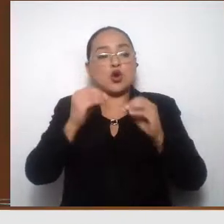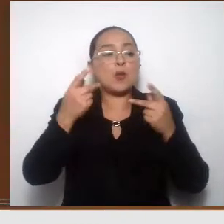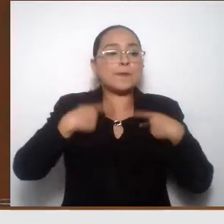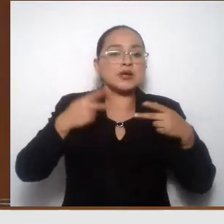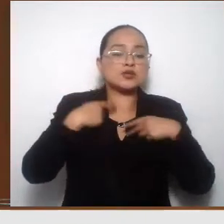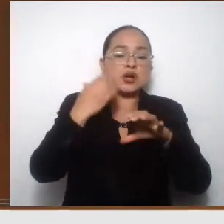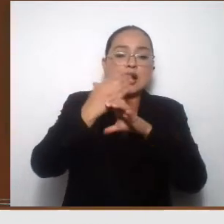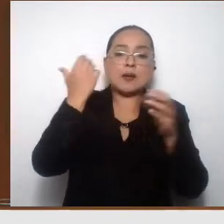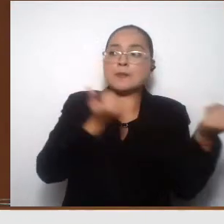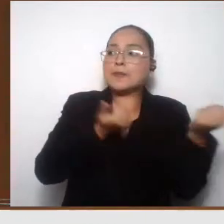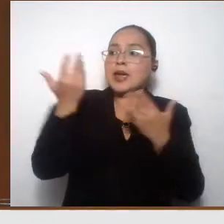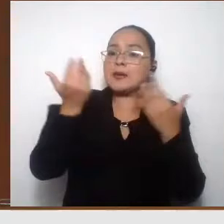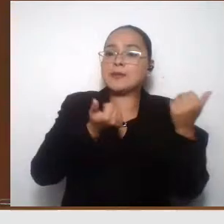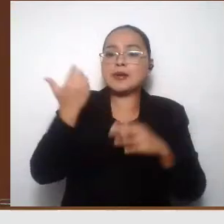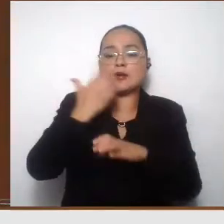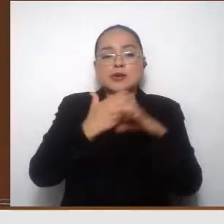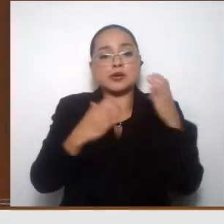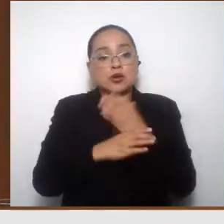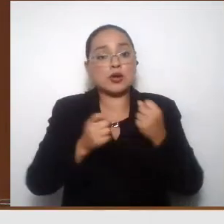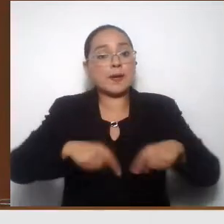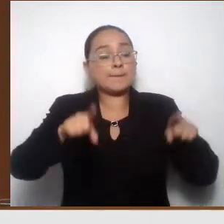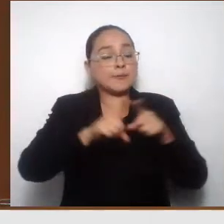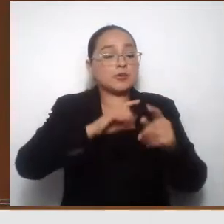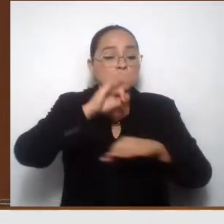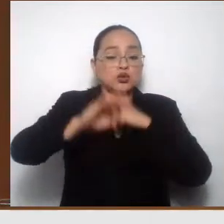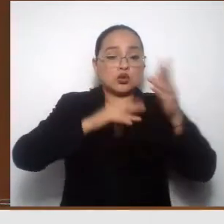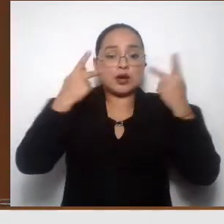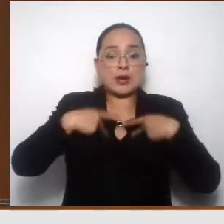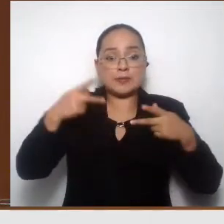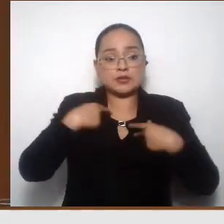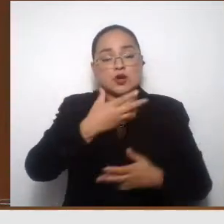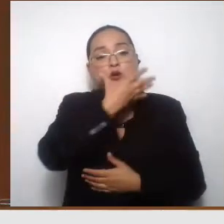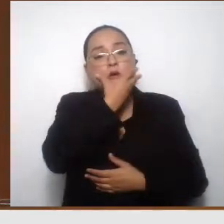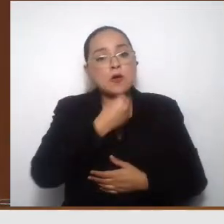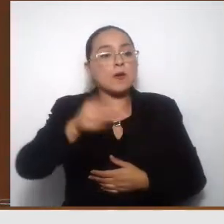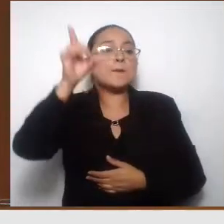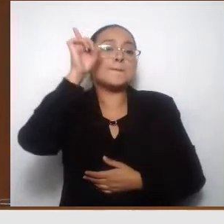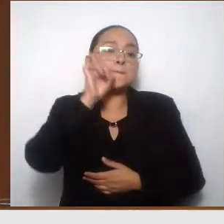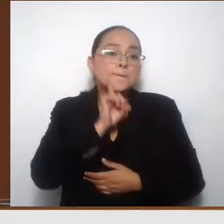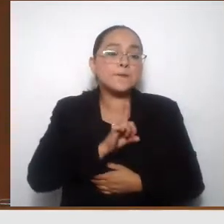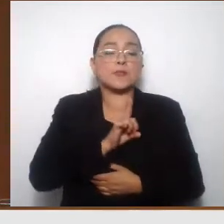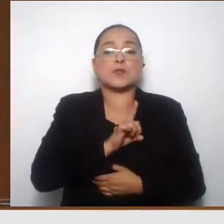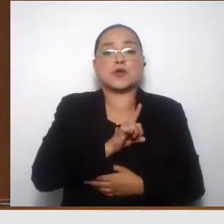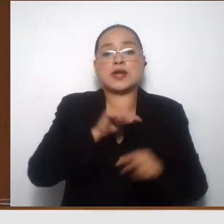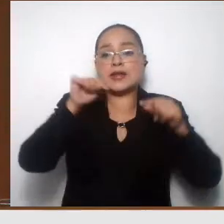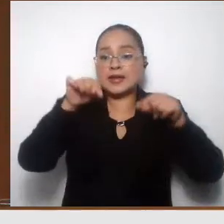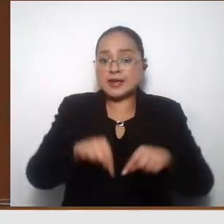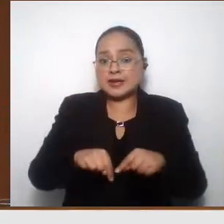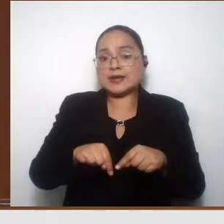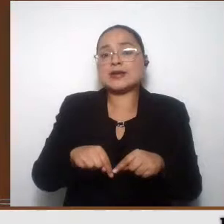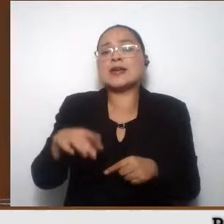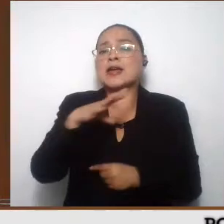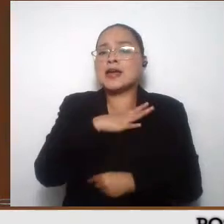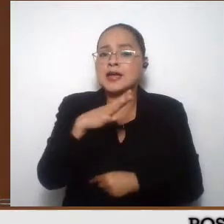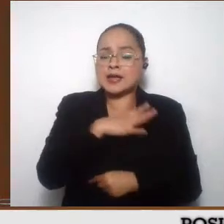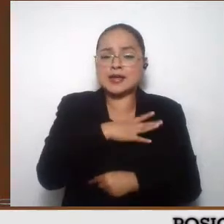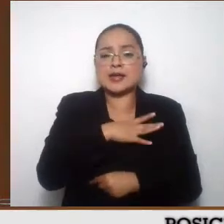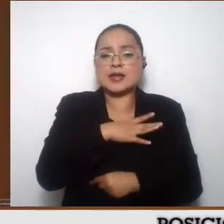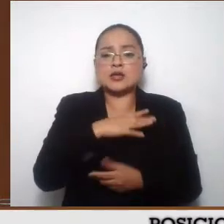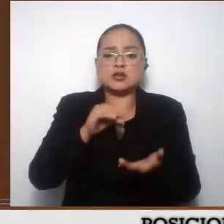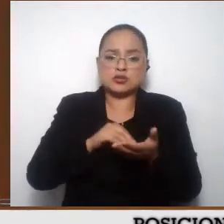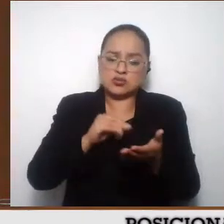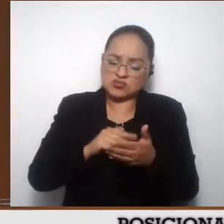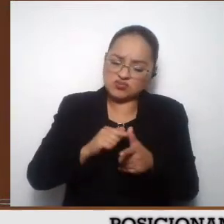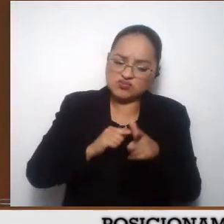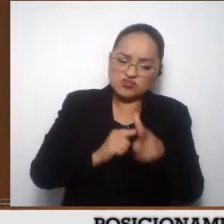En general, a todas y a todos esos hombres y mujeres que mantienen en pie el sostenimiento y progreso